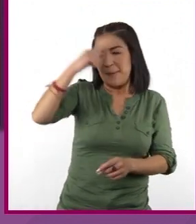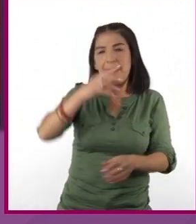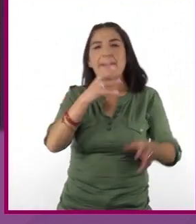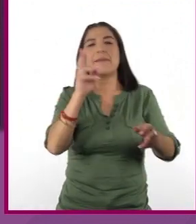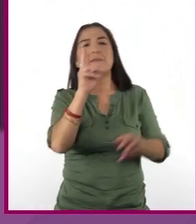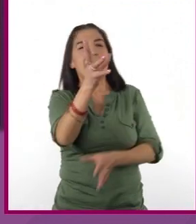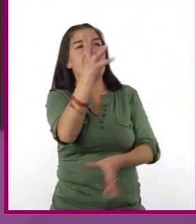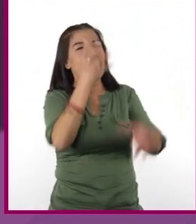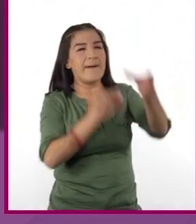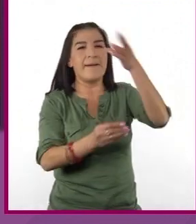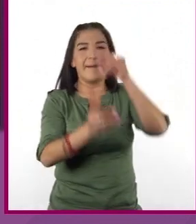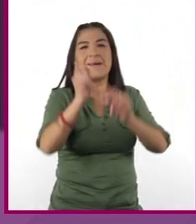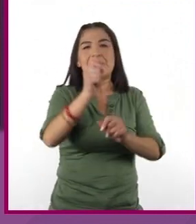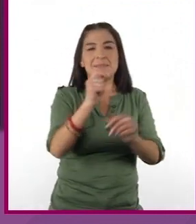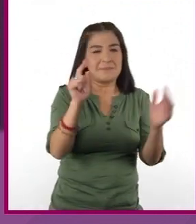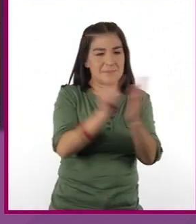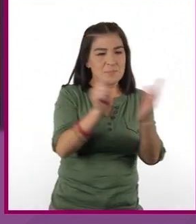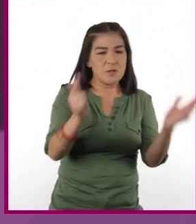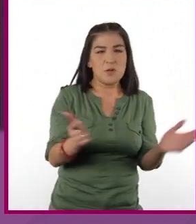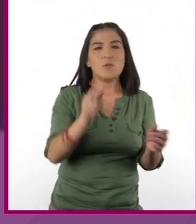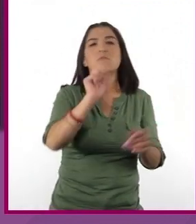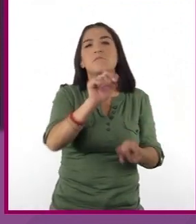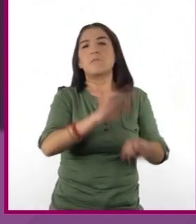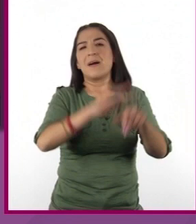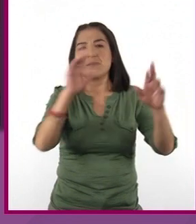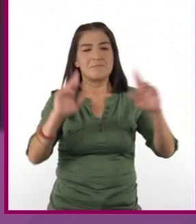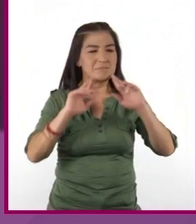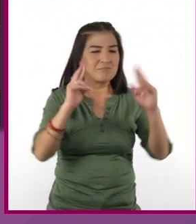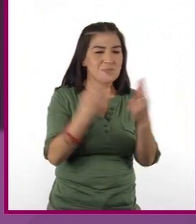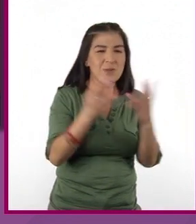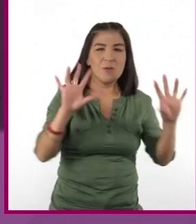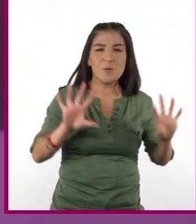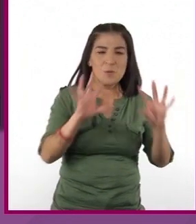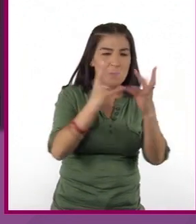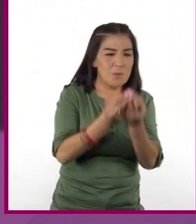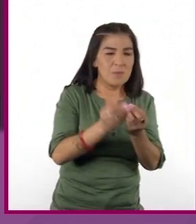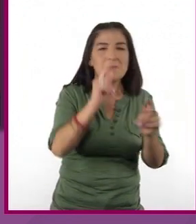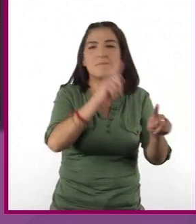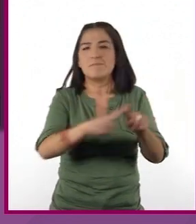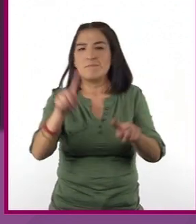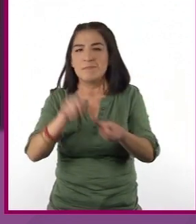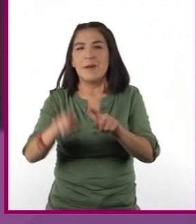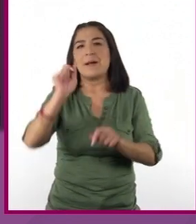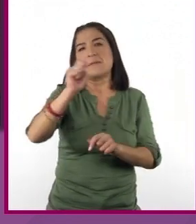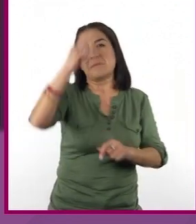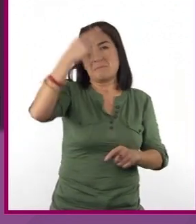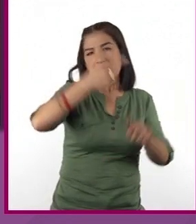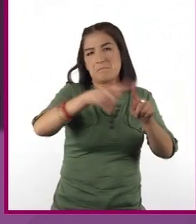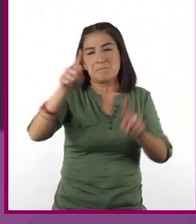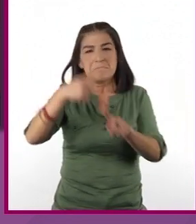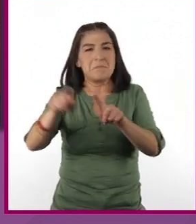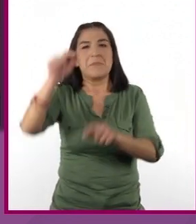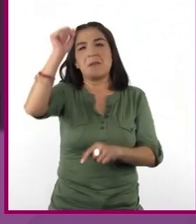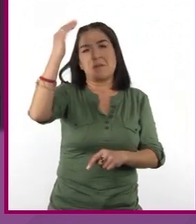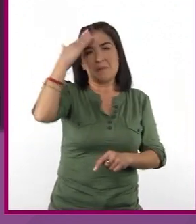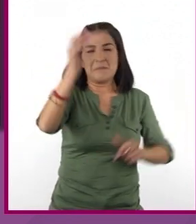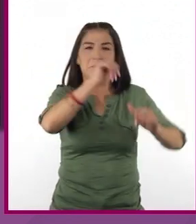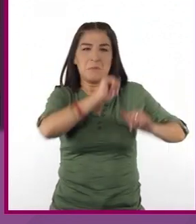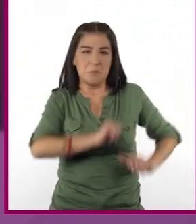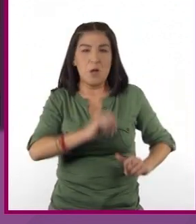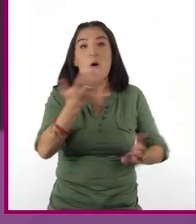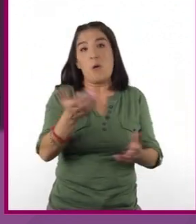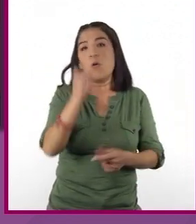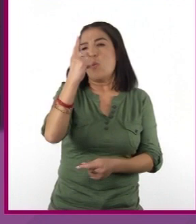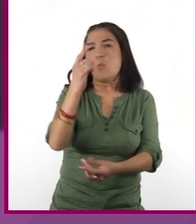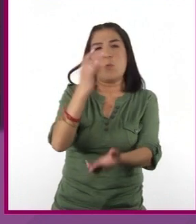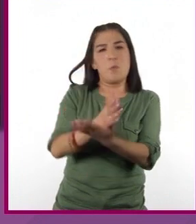que en una sola obra se pueden reunir las más valiosas de diversos autores o de un solo autor, así